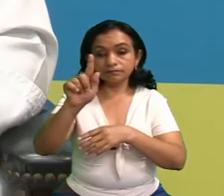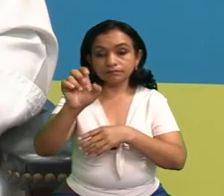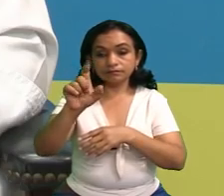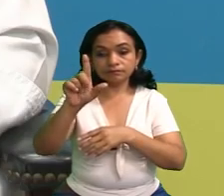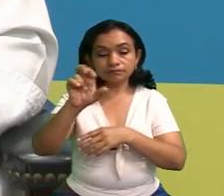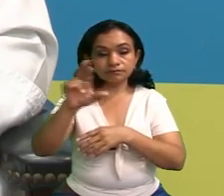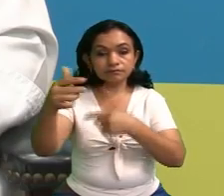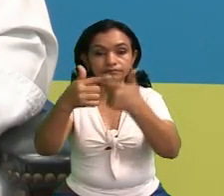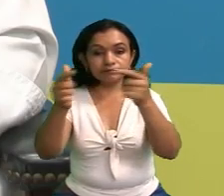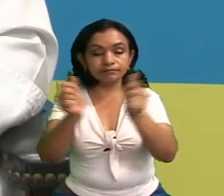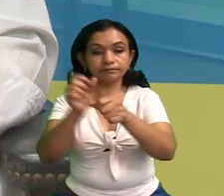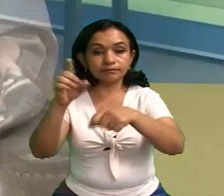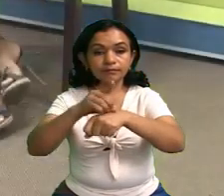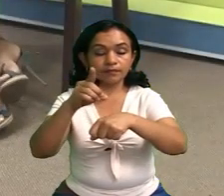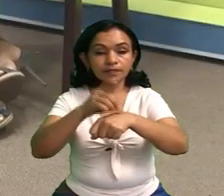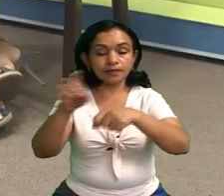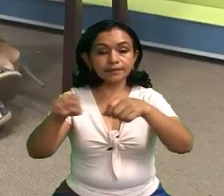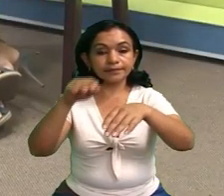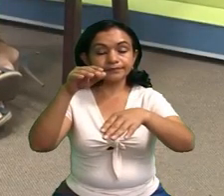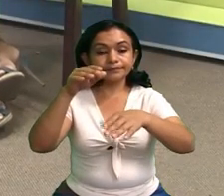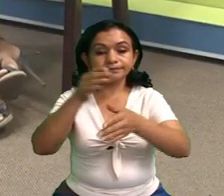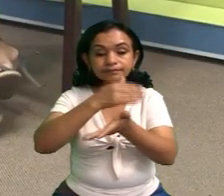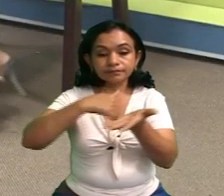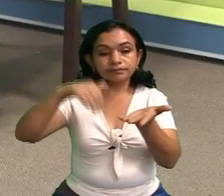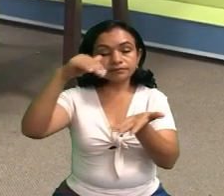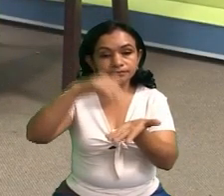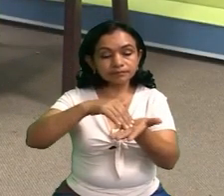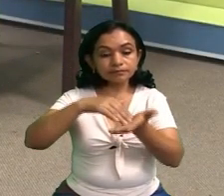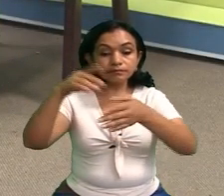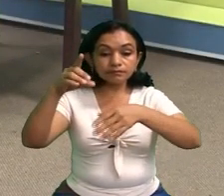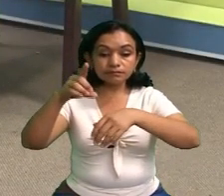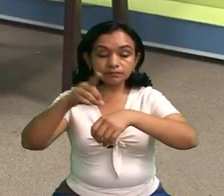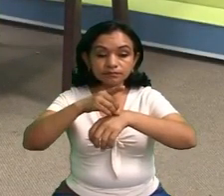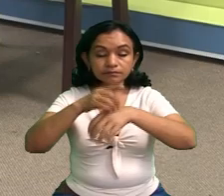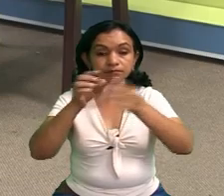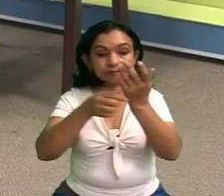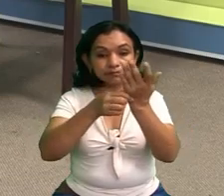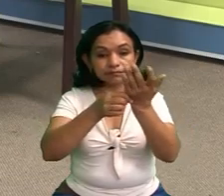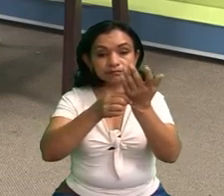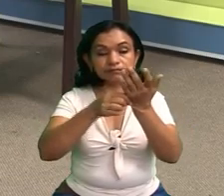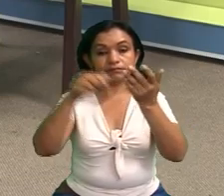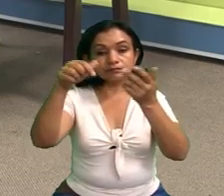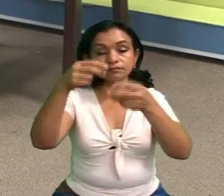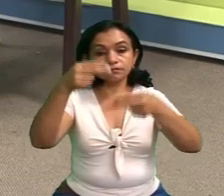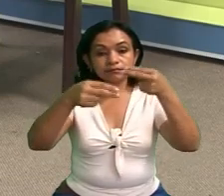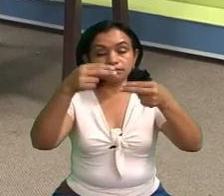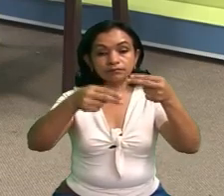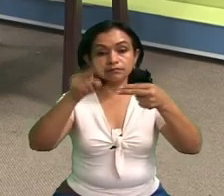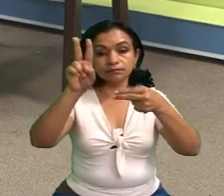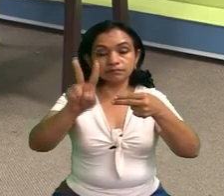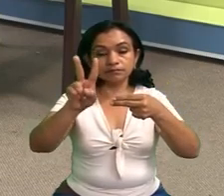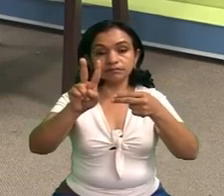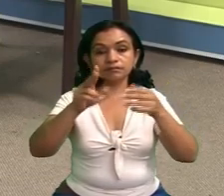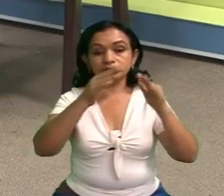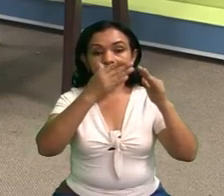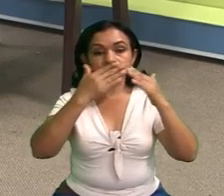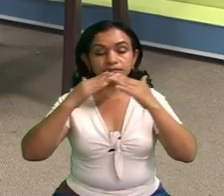del equipo médico del Centro Nacional de Dermatología ubicado en el distrito número 2, en el barrio Monseñor